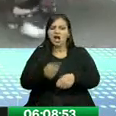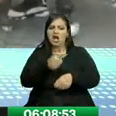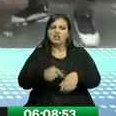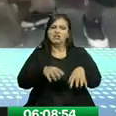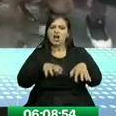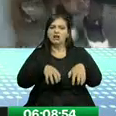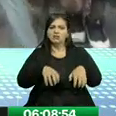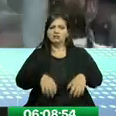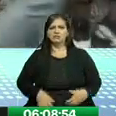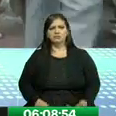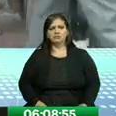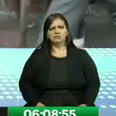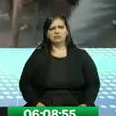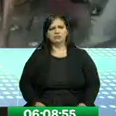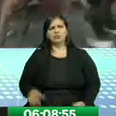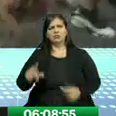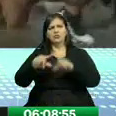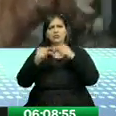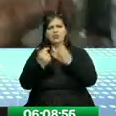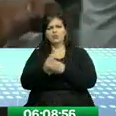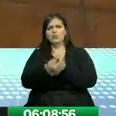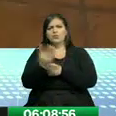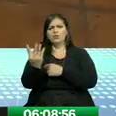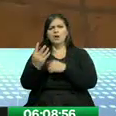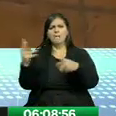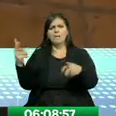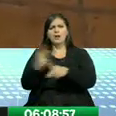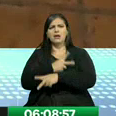Belcebú. Ya contaban con mi astucia.